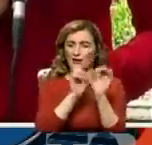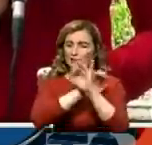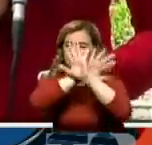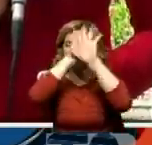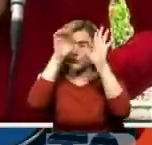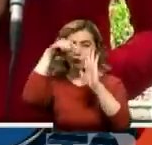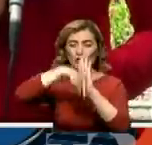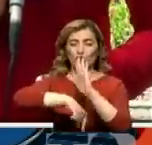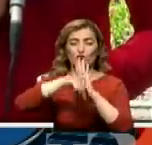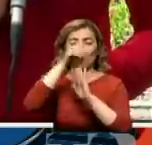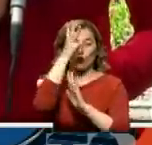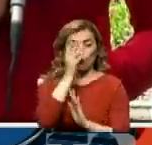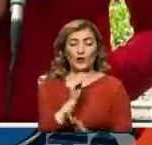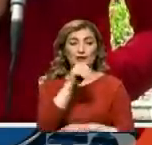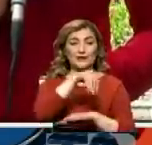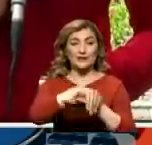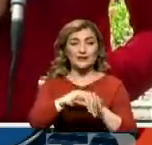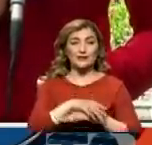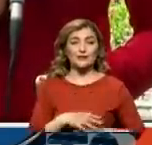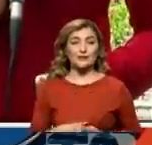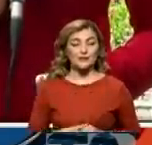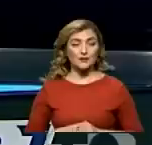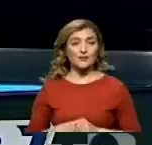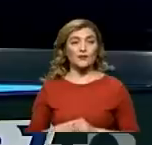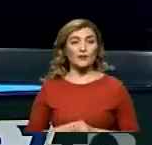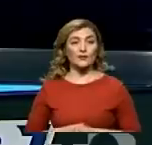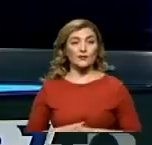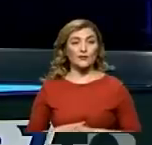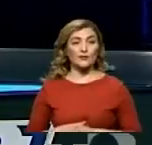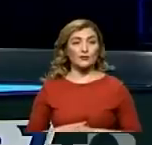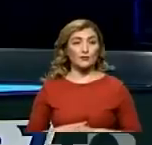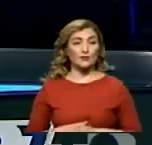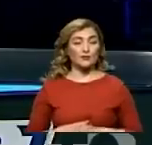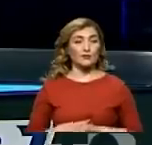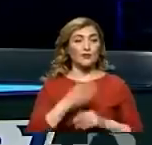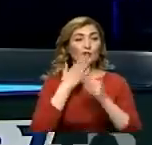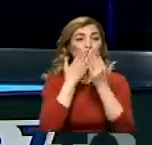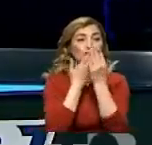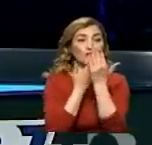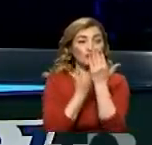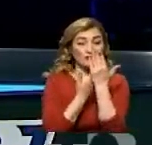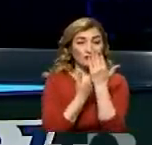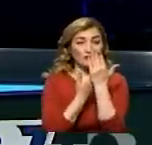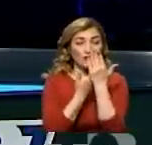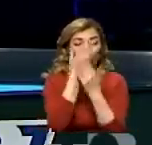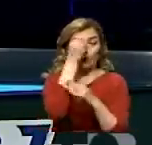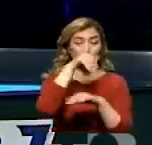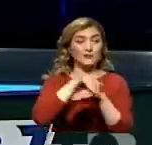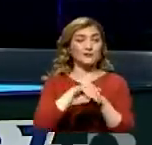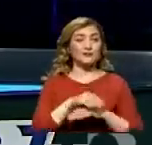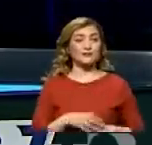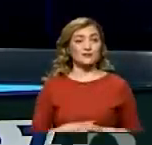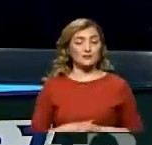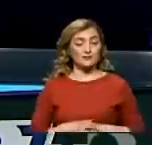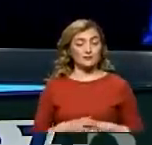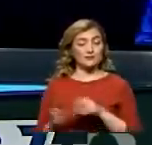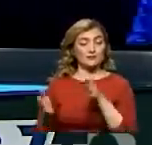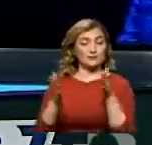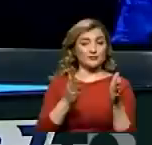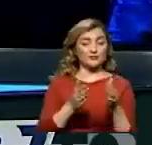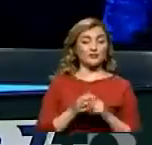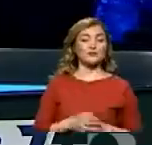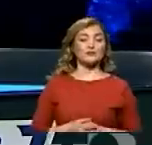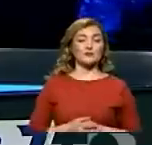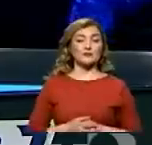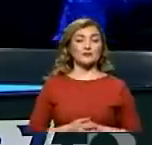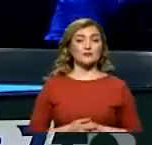al respecto. Que tengan una muy buena tarde. Igual para ti, Belén, muchísimas gracias, que tengas una muy buena tarde. Y después de la expulsión